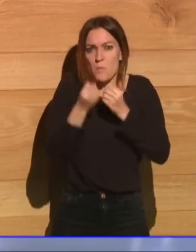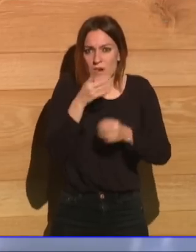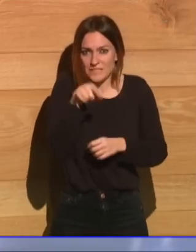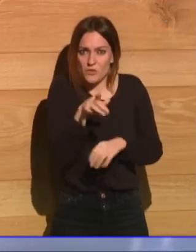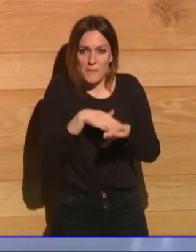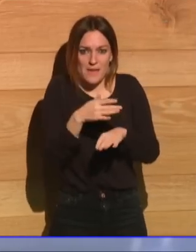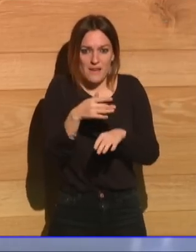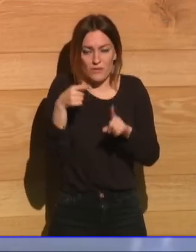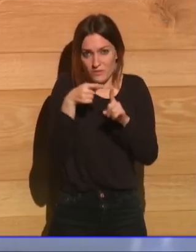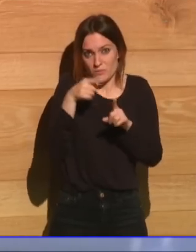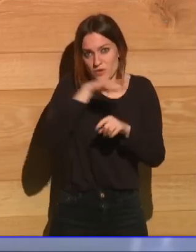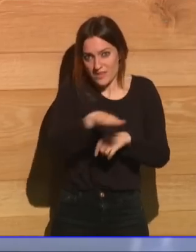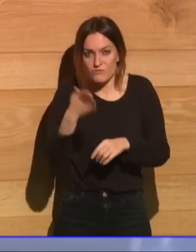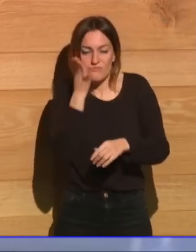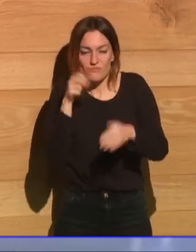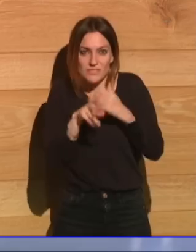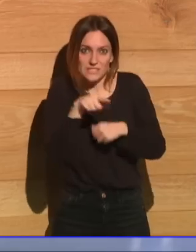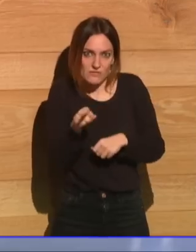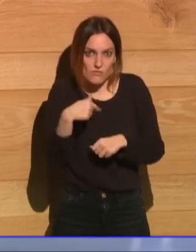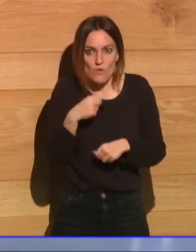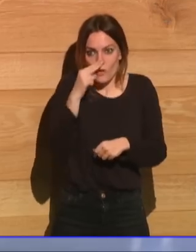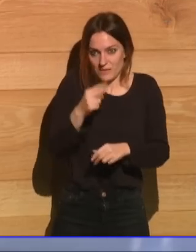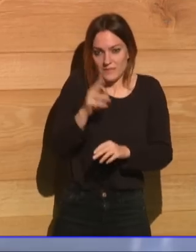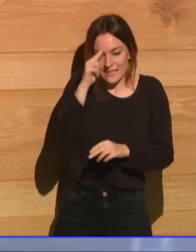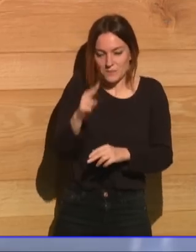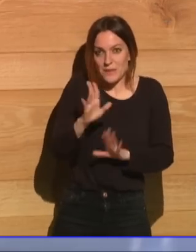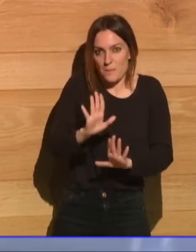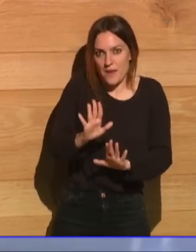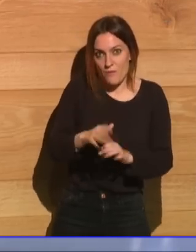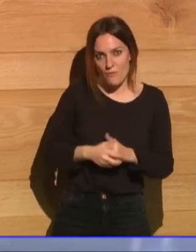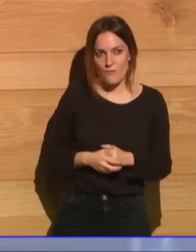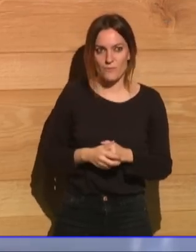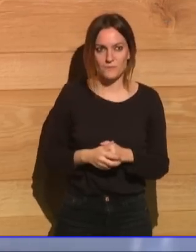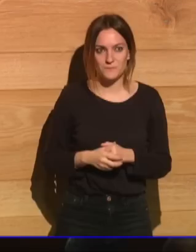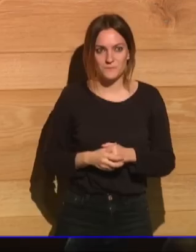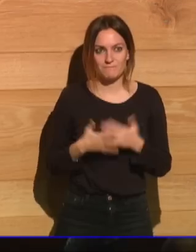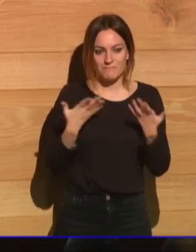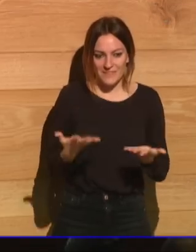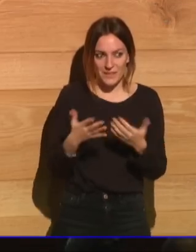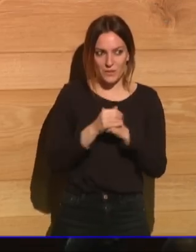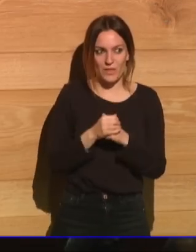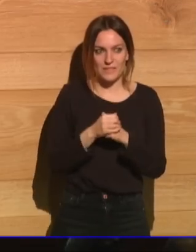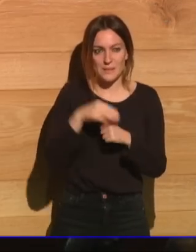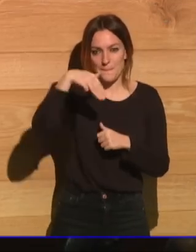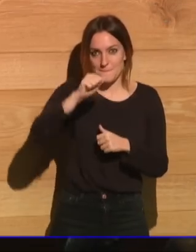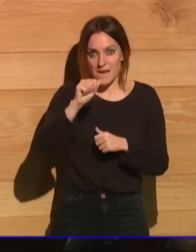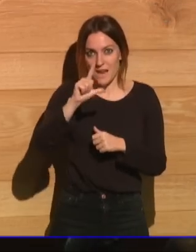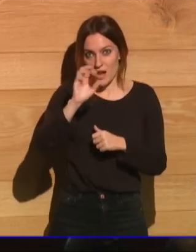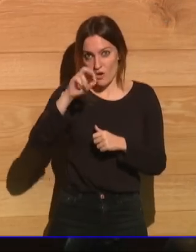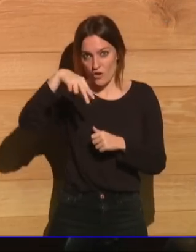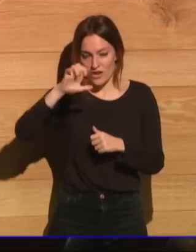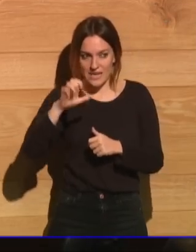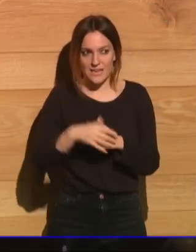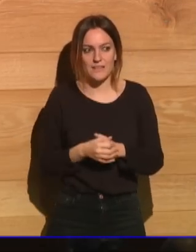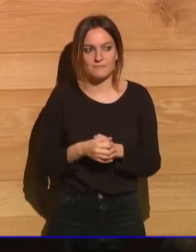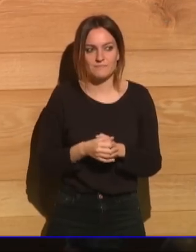hablarle de eso, sinceramente, con el respeto que le tengo a Stephen King. Entonces, Busy Malone, nieto de Al Capone, lo voy